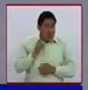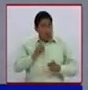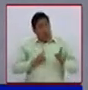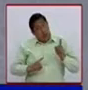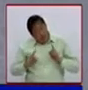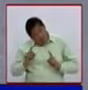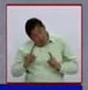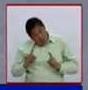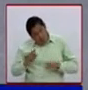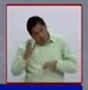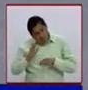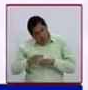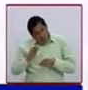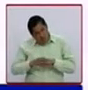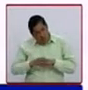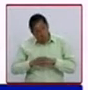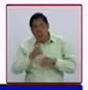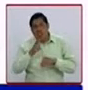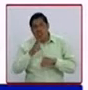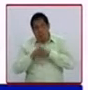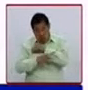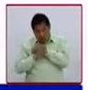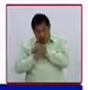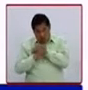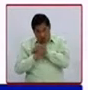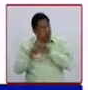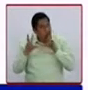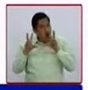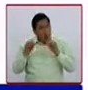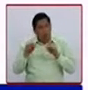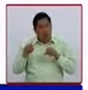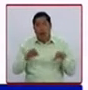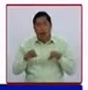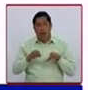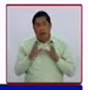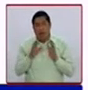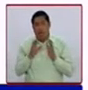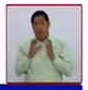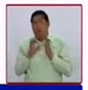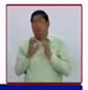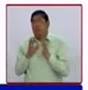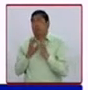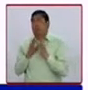para de alguna manera alertar a los ladrones de que no se atrevan a robarles.